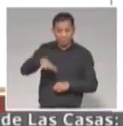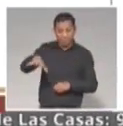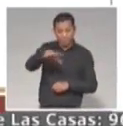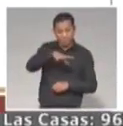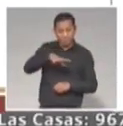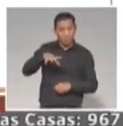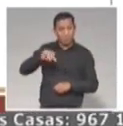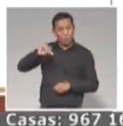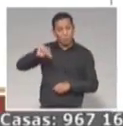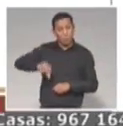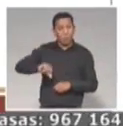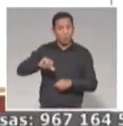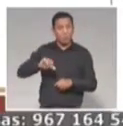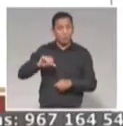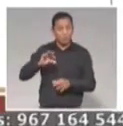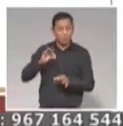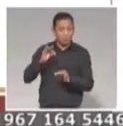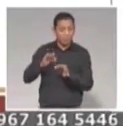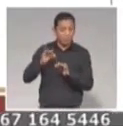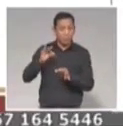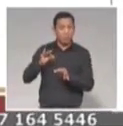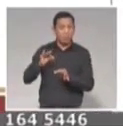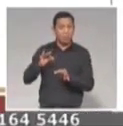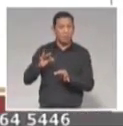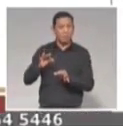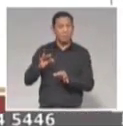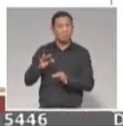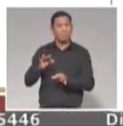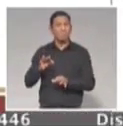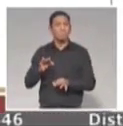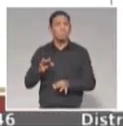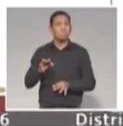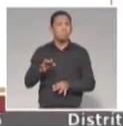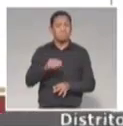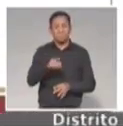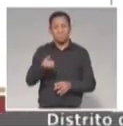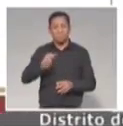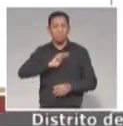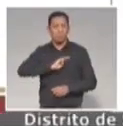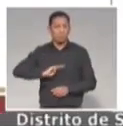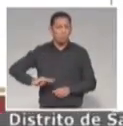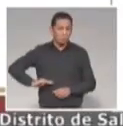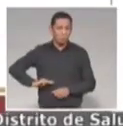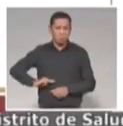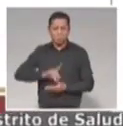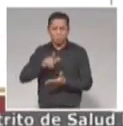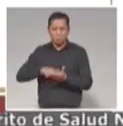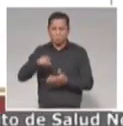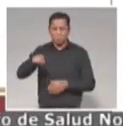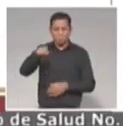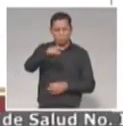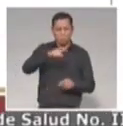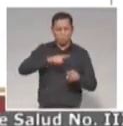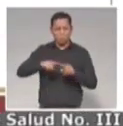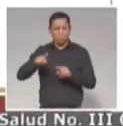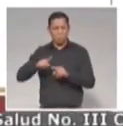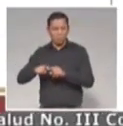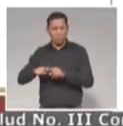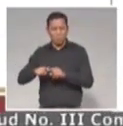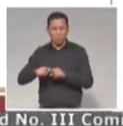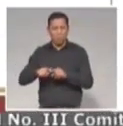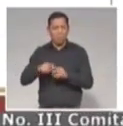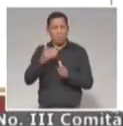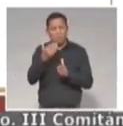24 horas identificaron 134 nuevos casos de coronavirus en 82 hombres y 52 mujeres estos nuevos casos